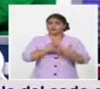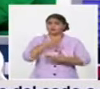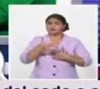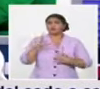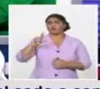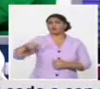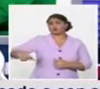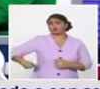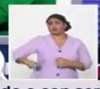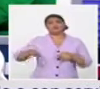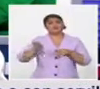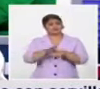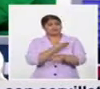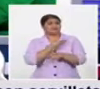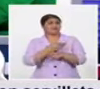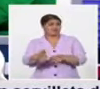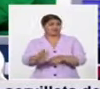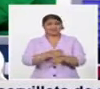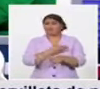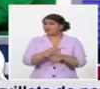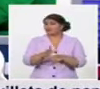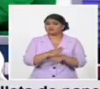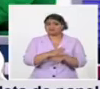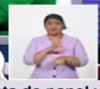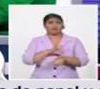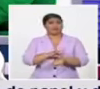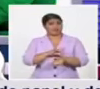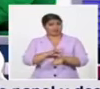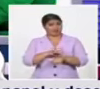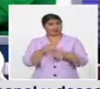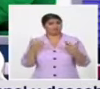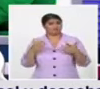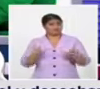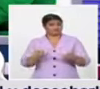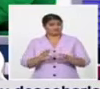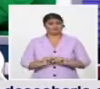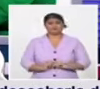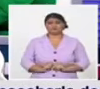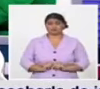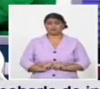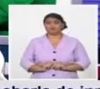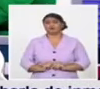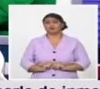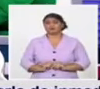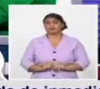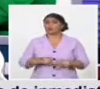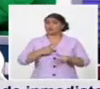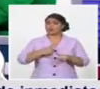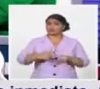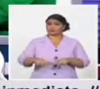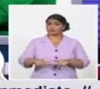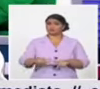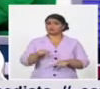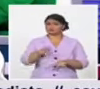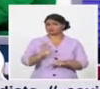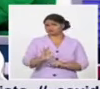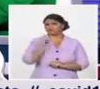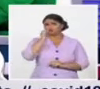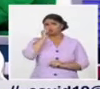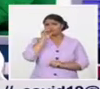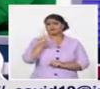evolución que lamentablemente tuvo, no obstante la edad que tenía de 58. Este paciente inició